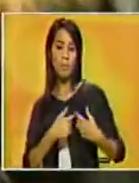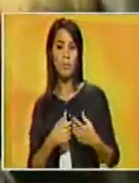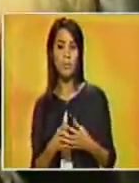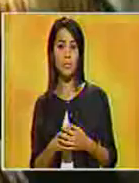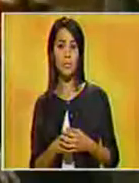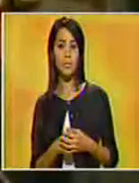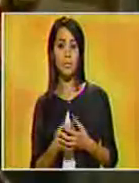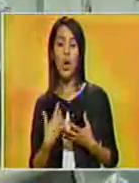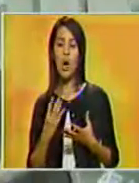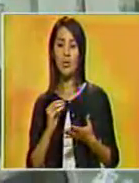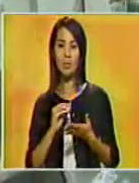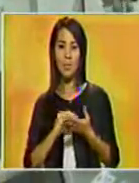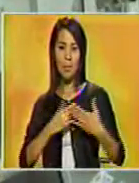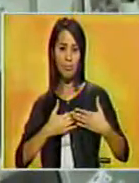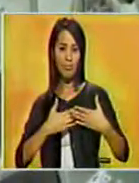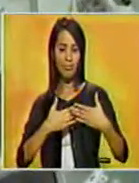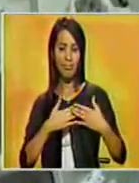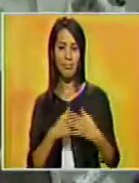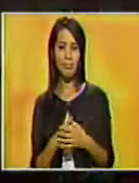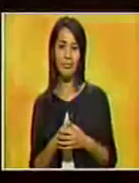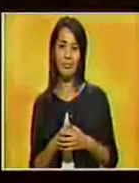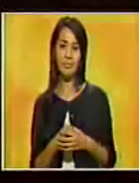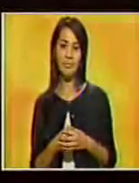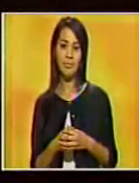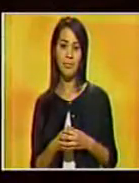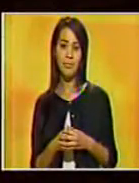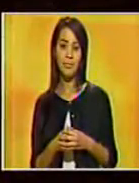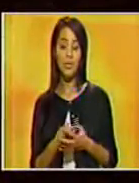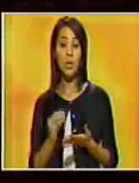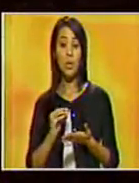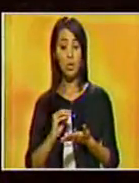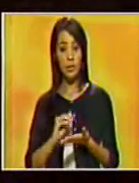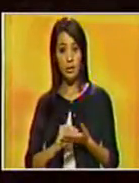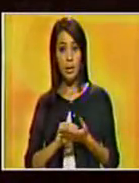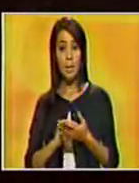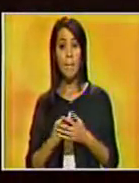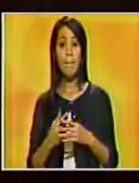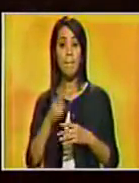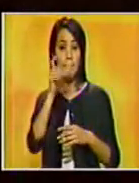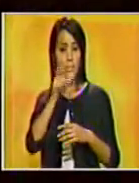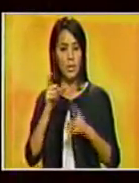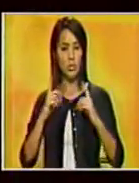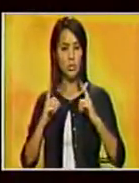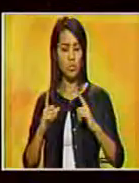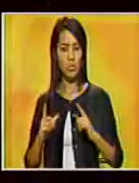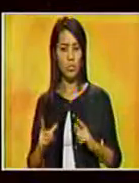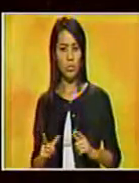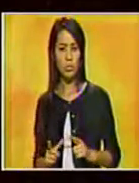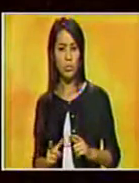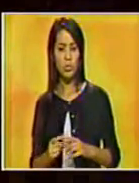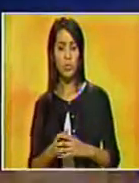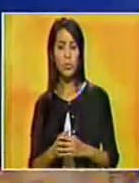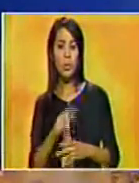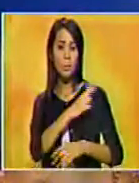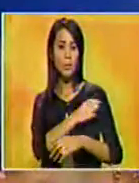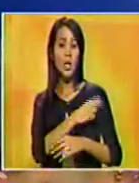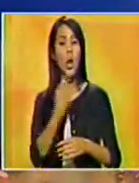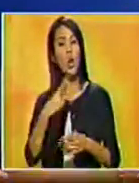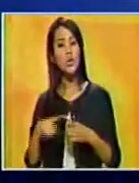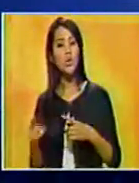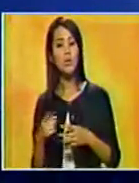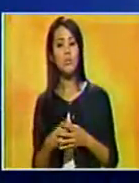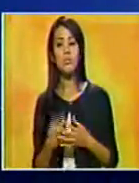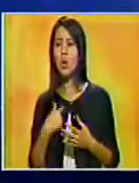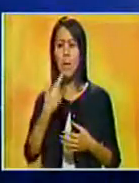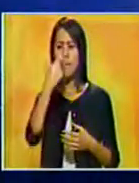corazón vuelve a latir. Mientras tanto, en el auditorio, pacientes de la fundación reviven su propia historia. Era una persona que no